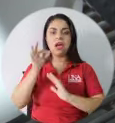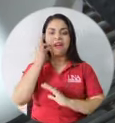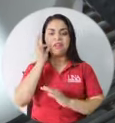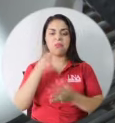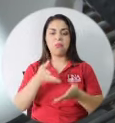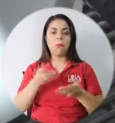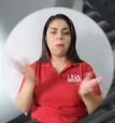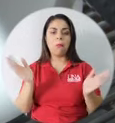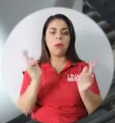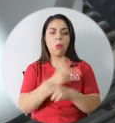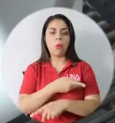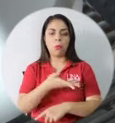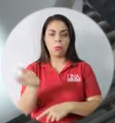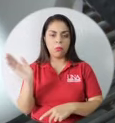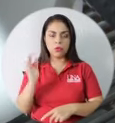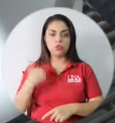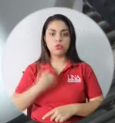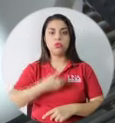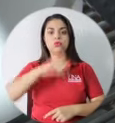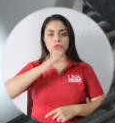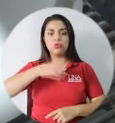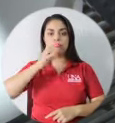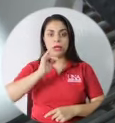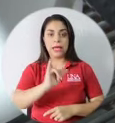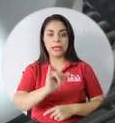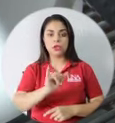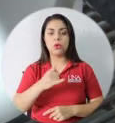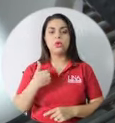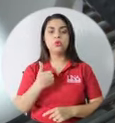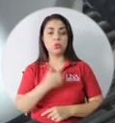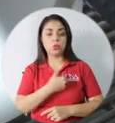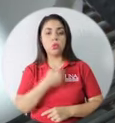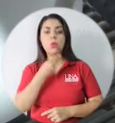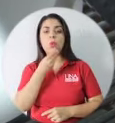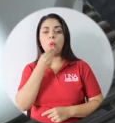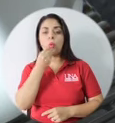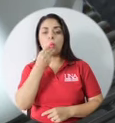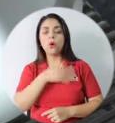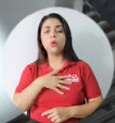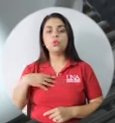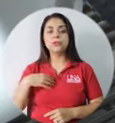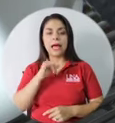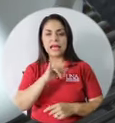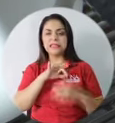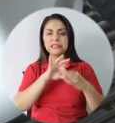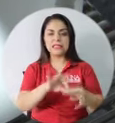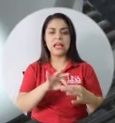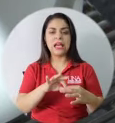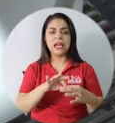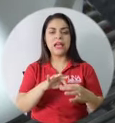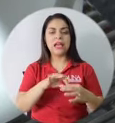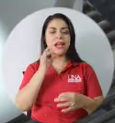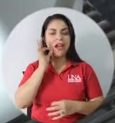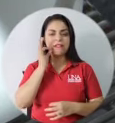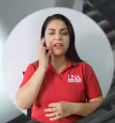los que se procesaban y los que nosotros tomábamos. Y nosotros teníamos un gusto, digamos, asociado a ese